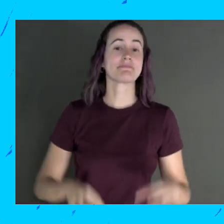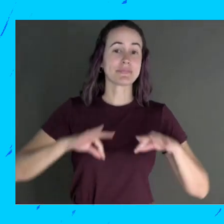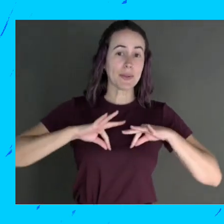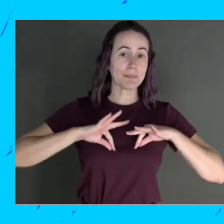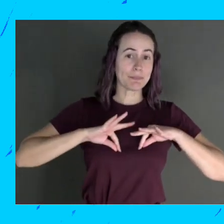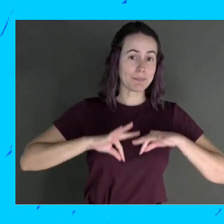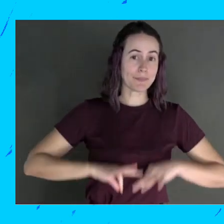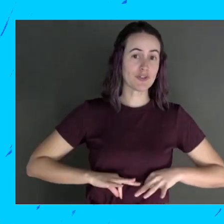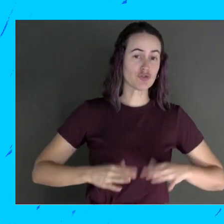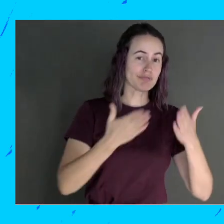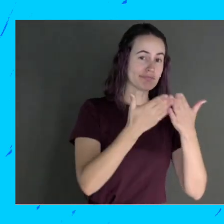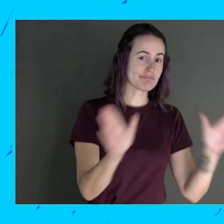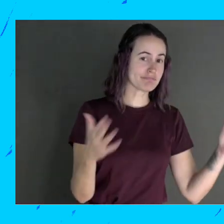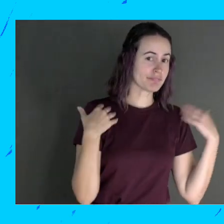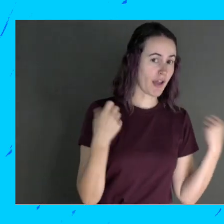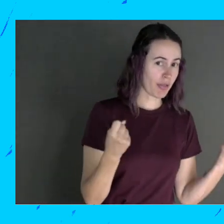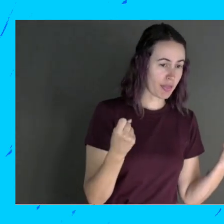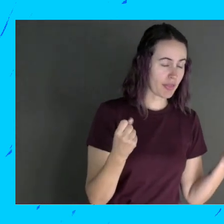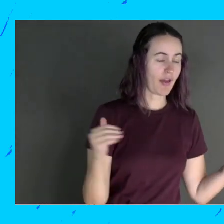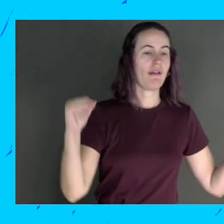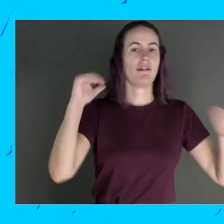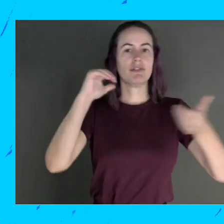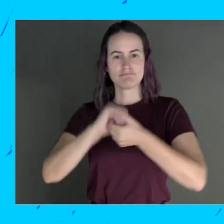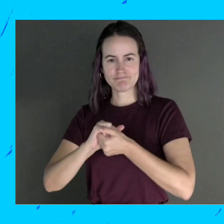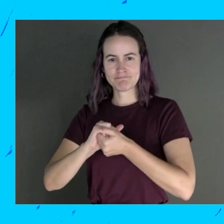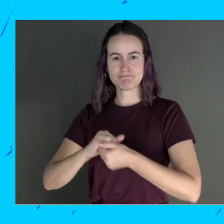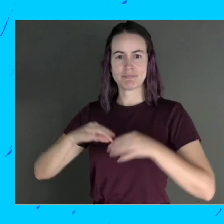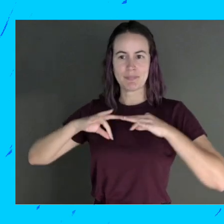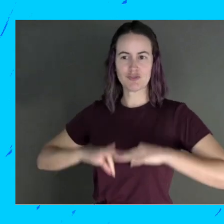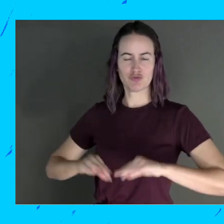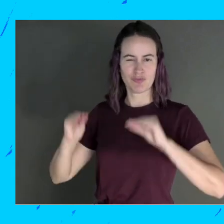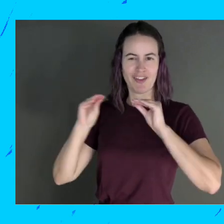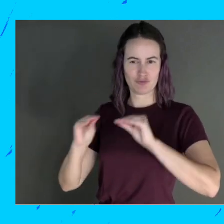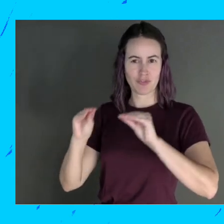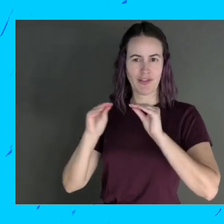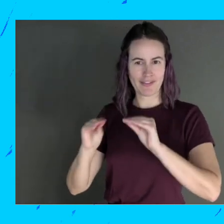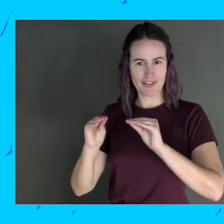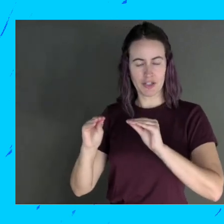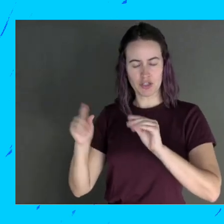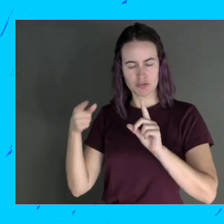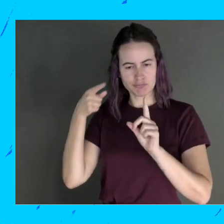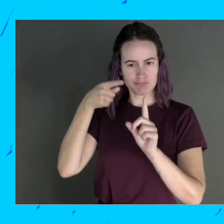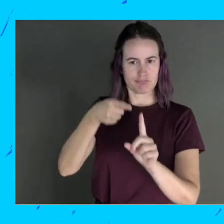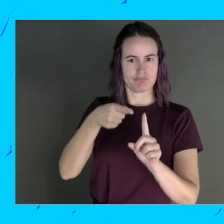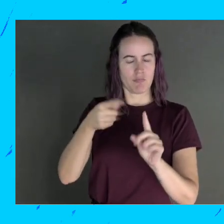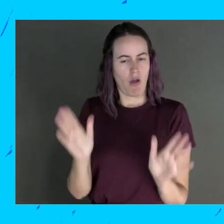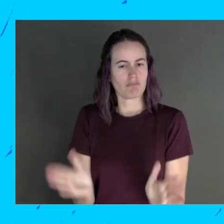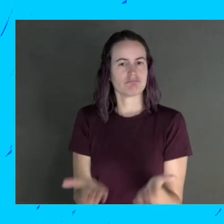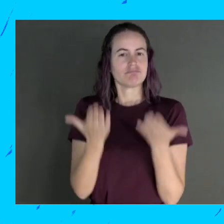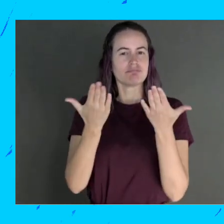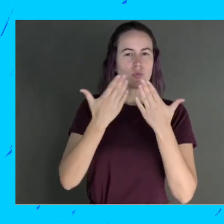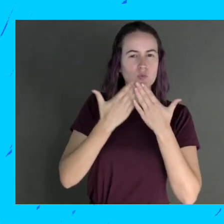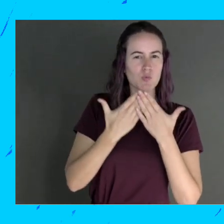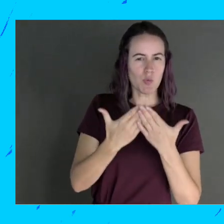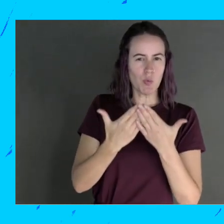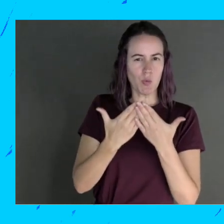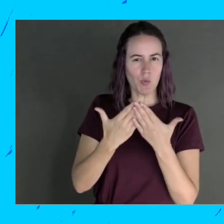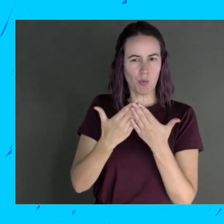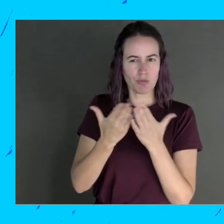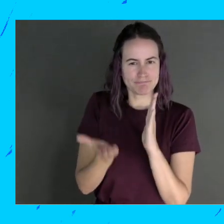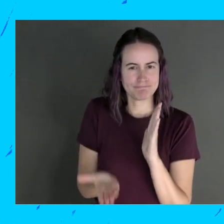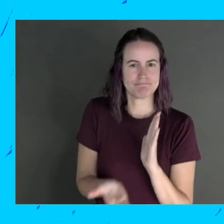el Ministerio de Educación, juntos crearon un proyecto para promocionar la salud de los estudiantes en la